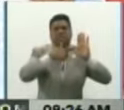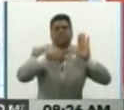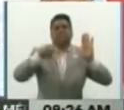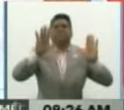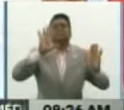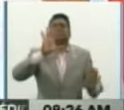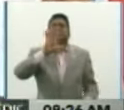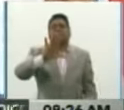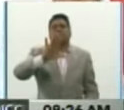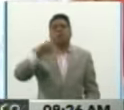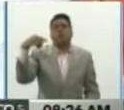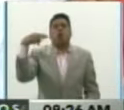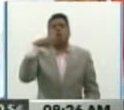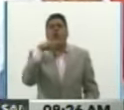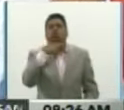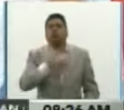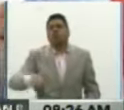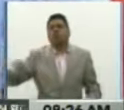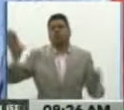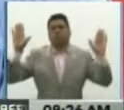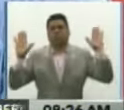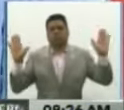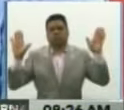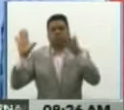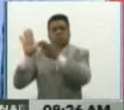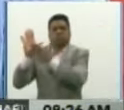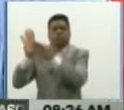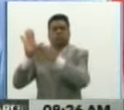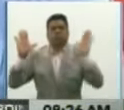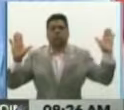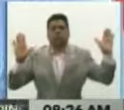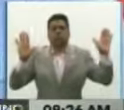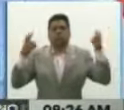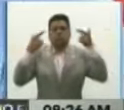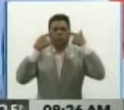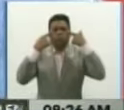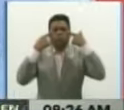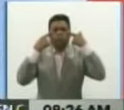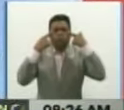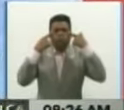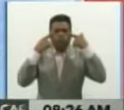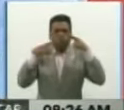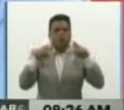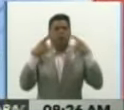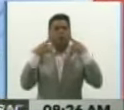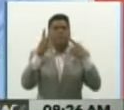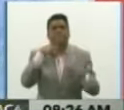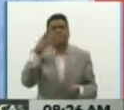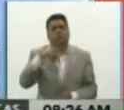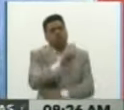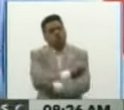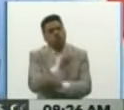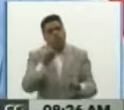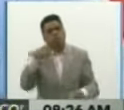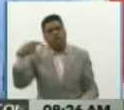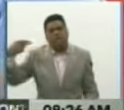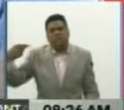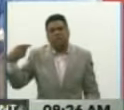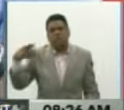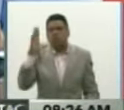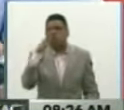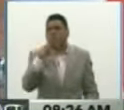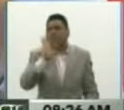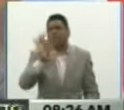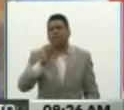30 de diciembre de 2015, de un lado arbitral, que él le metió por los ojos a los compañeros que era algo político, y es negativo, no es político, eso se ganó aquí en